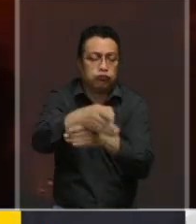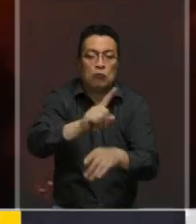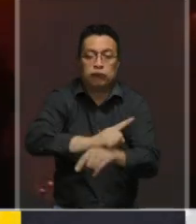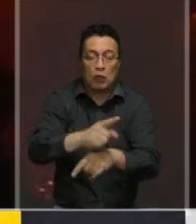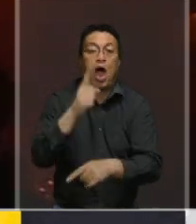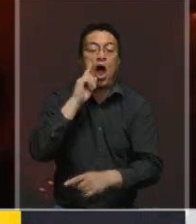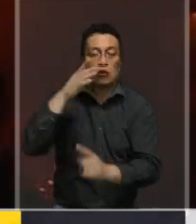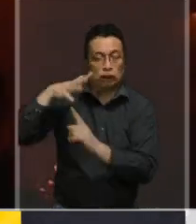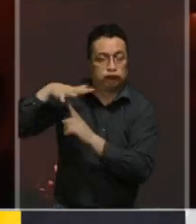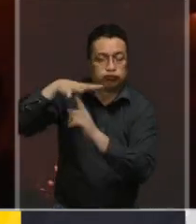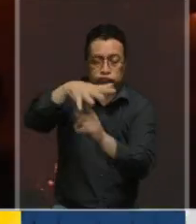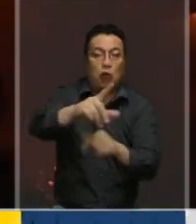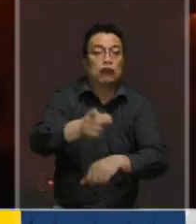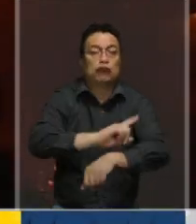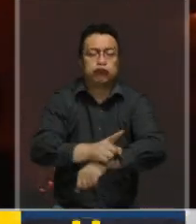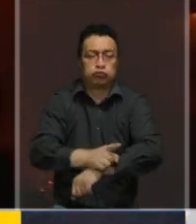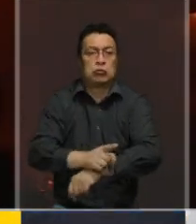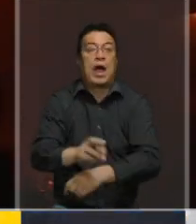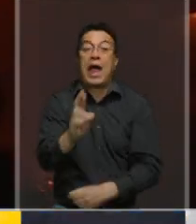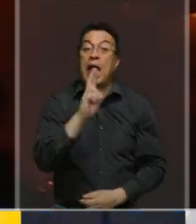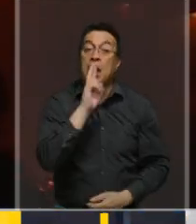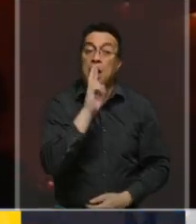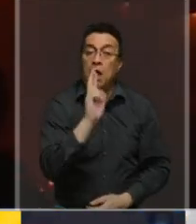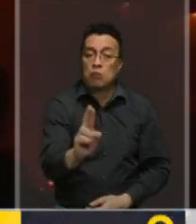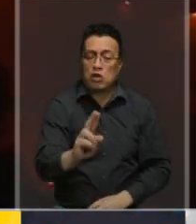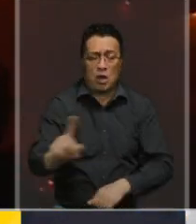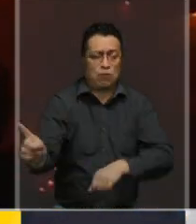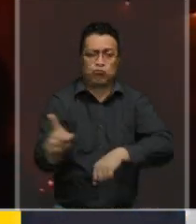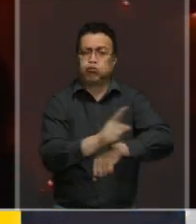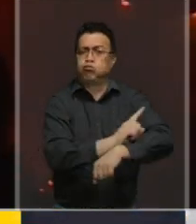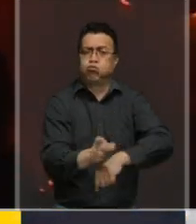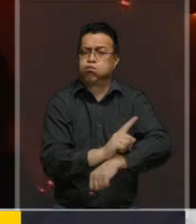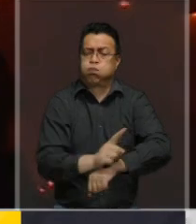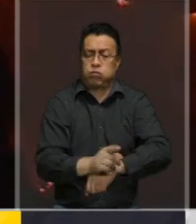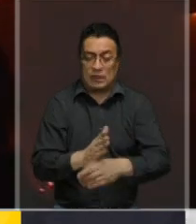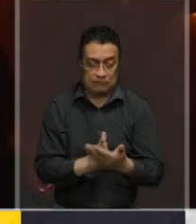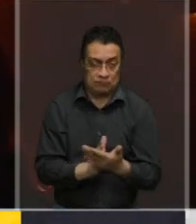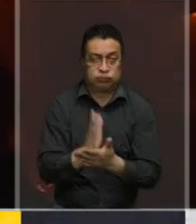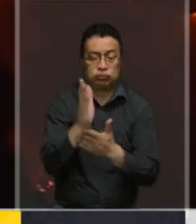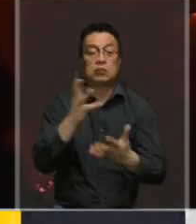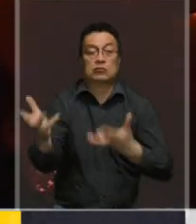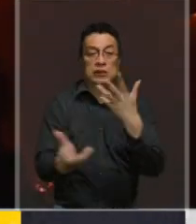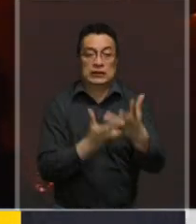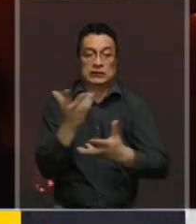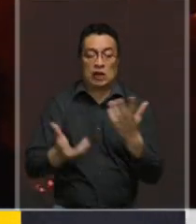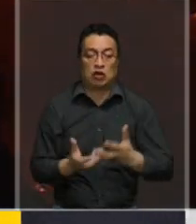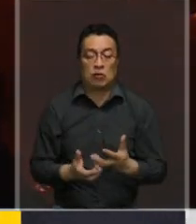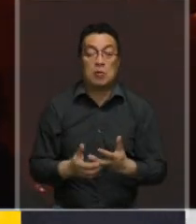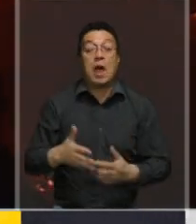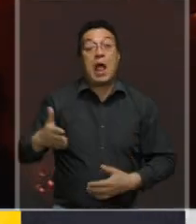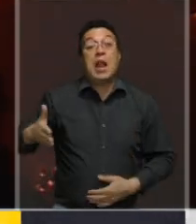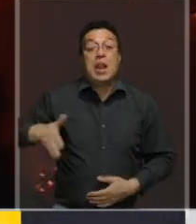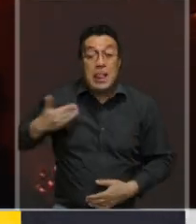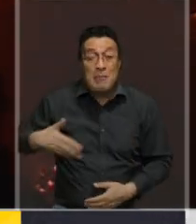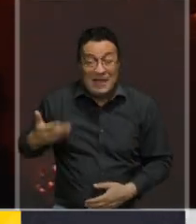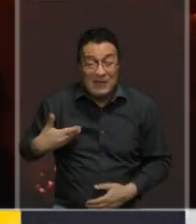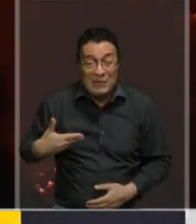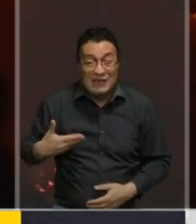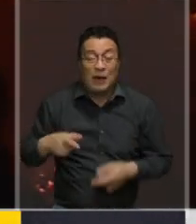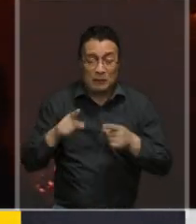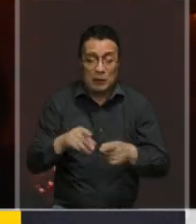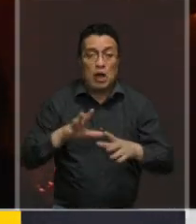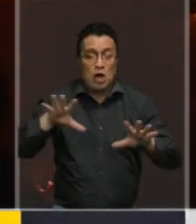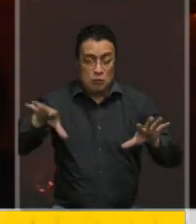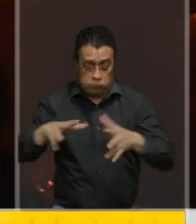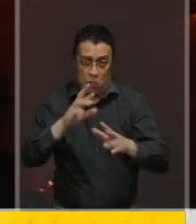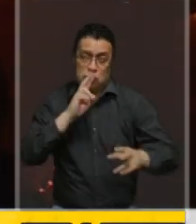de un helicóptero en el lugar. O sea, hubo una respuesta muy rápida al inicio de este incendio. Lamentablemente, a pesar de la